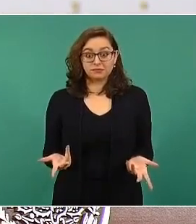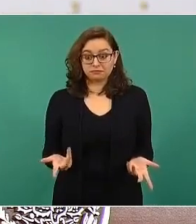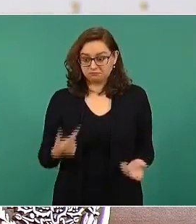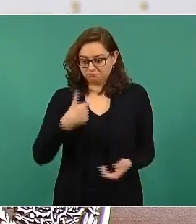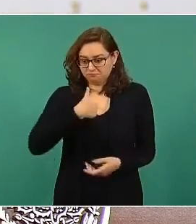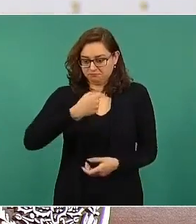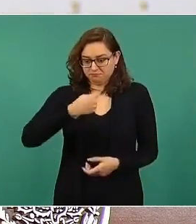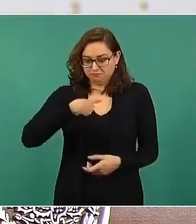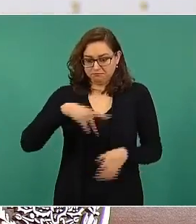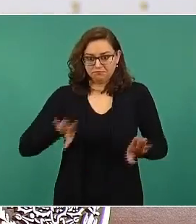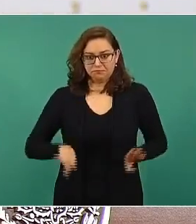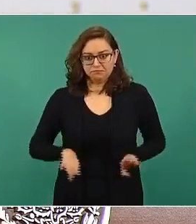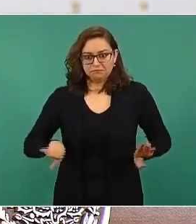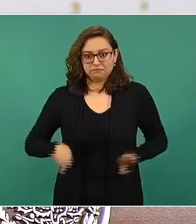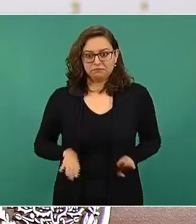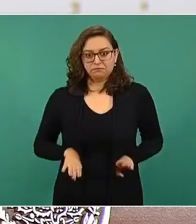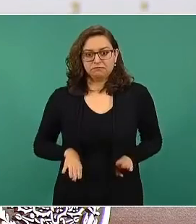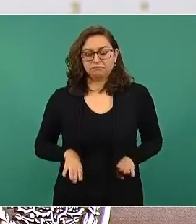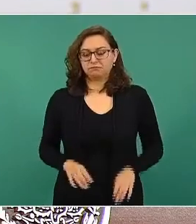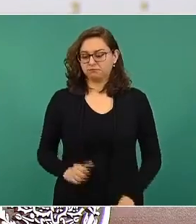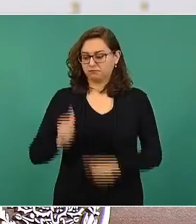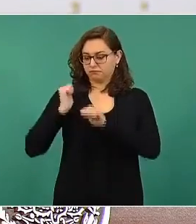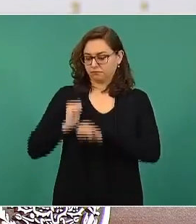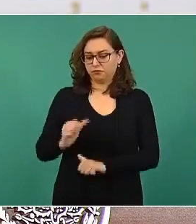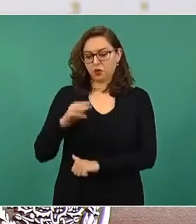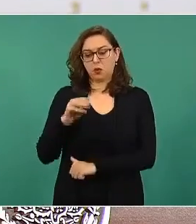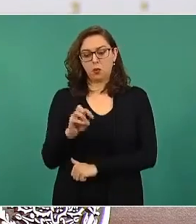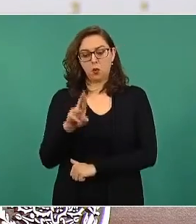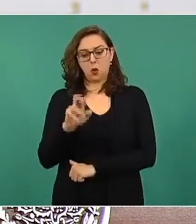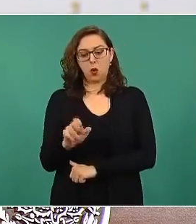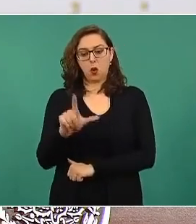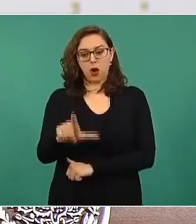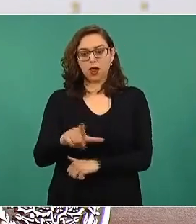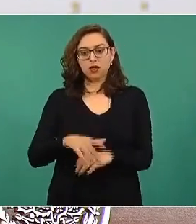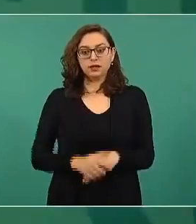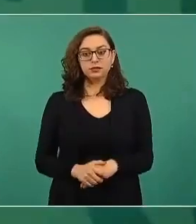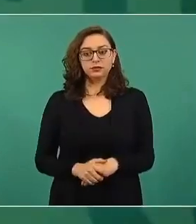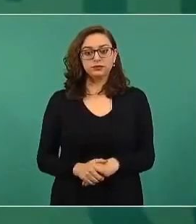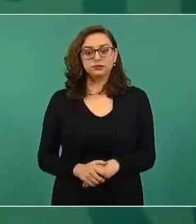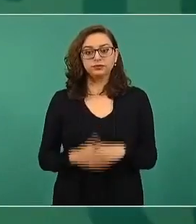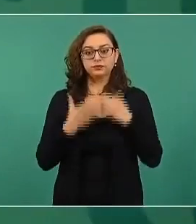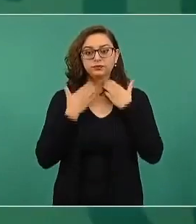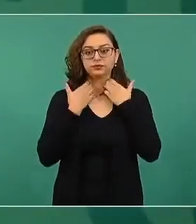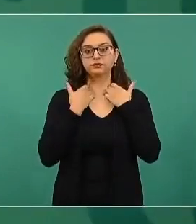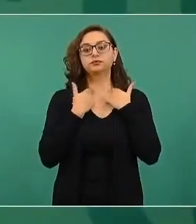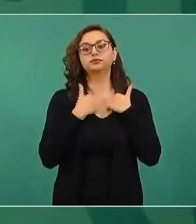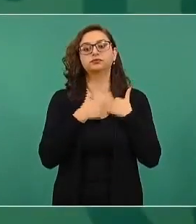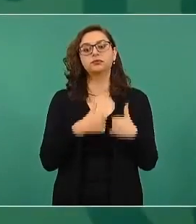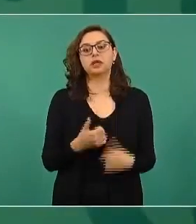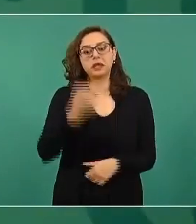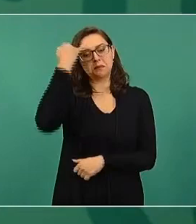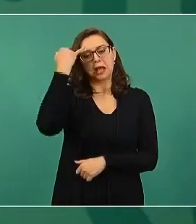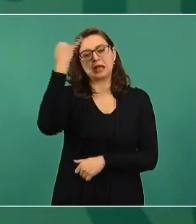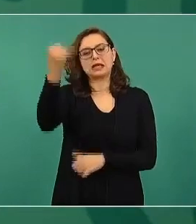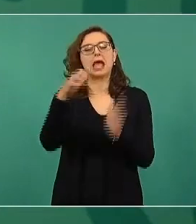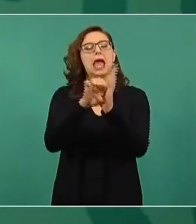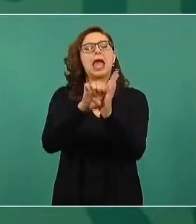moral. Así es. Imagínense si llega un funcionario, Leti,